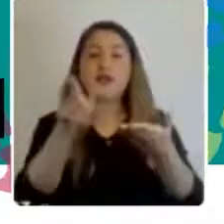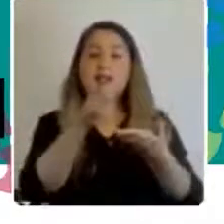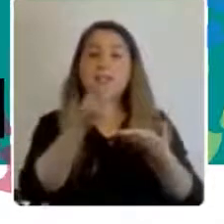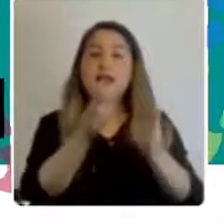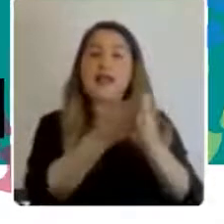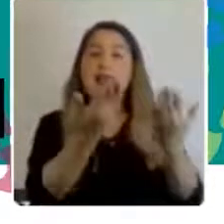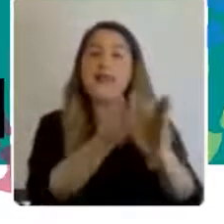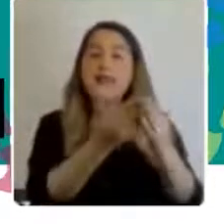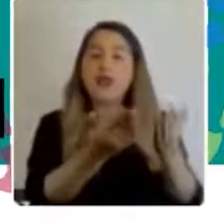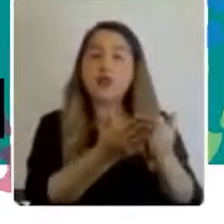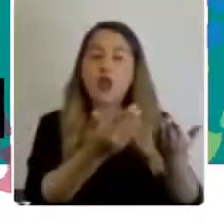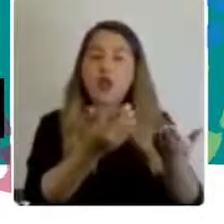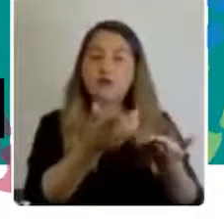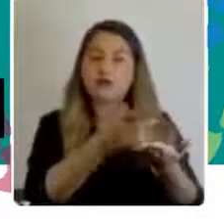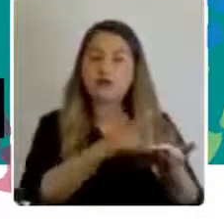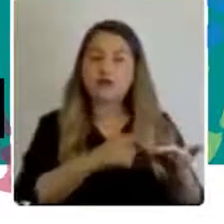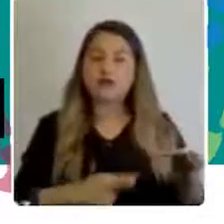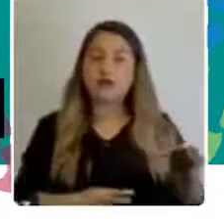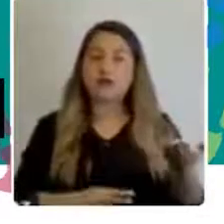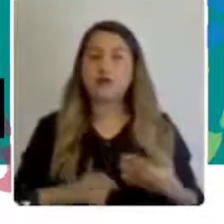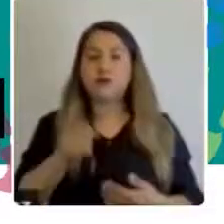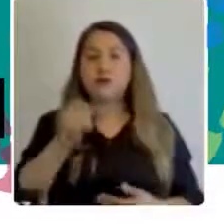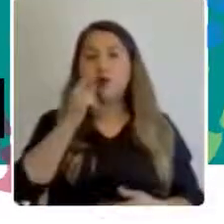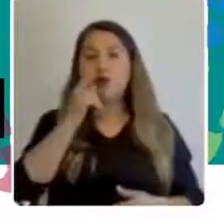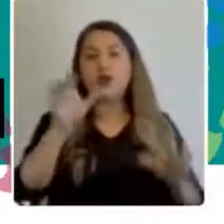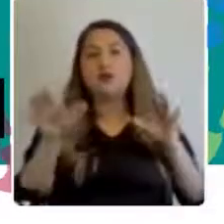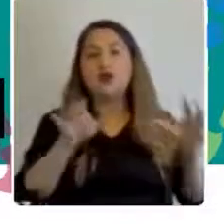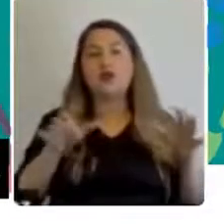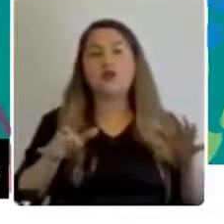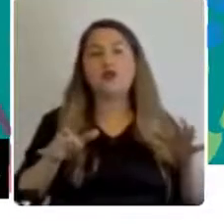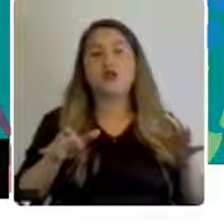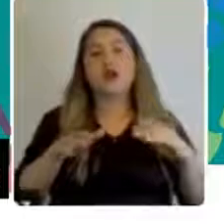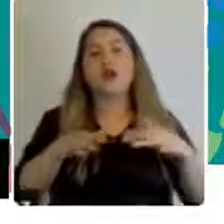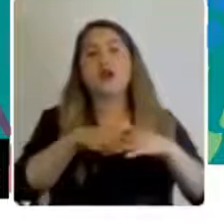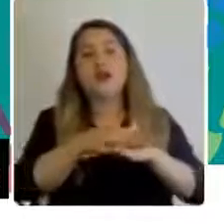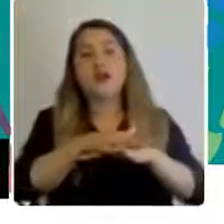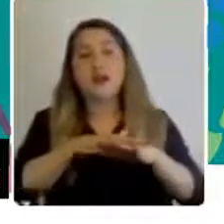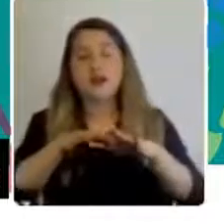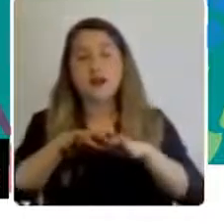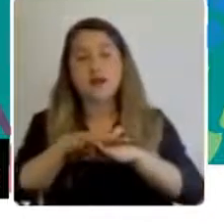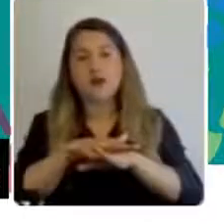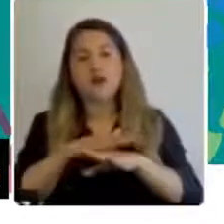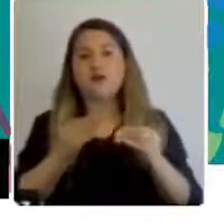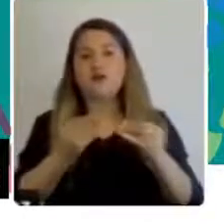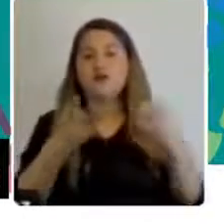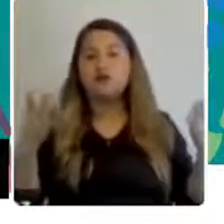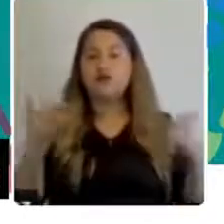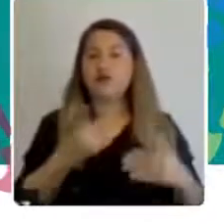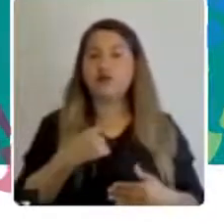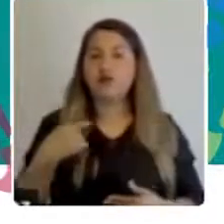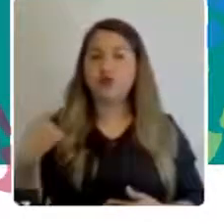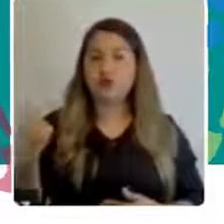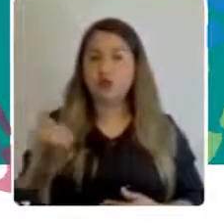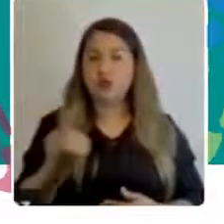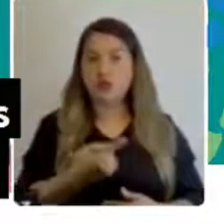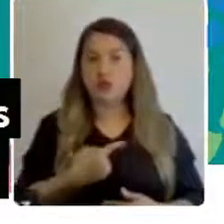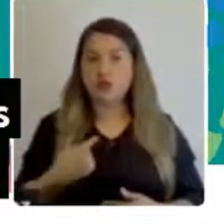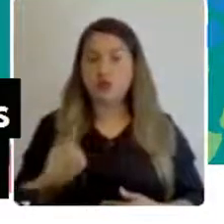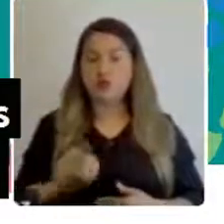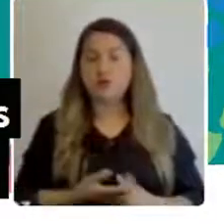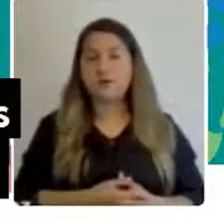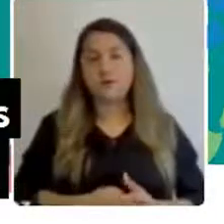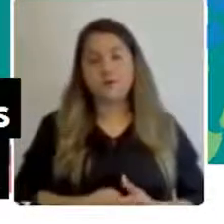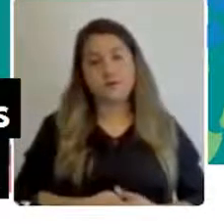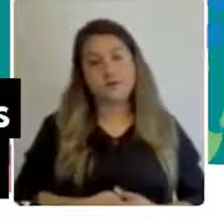¿Cuáles son los factores principales que nosotros creemos, muchos de nosotros han estimulado